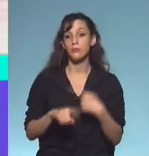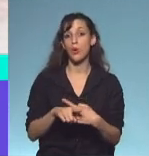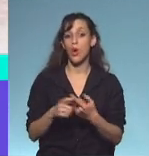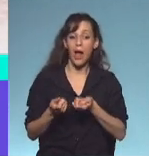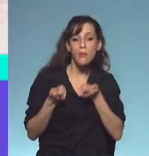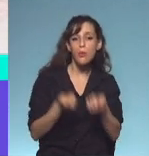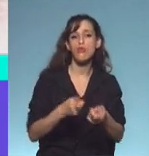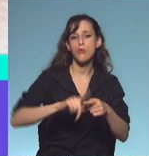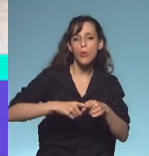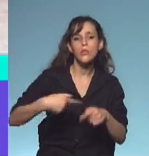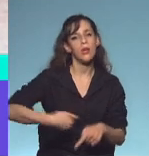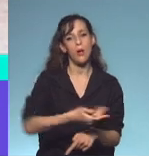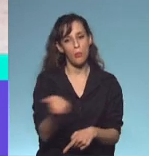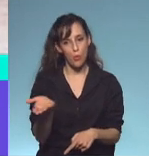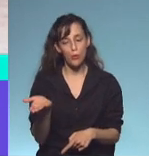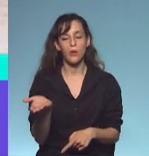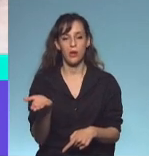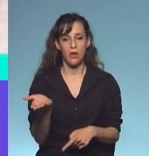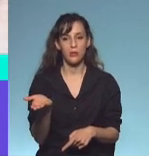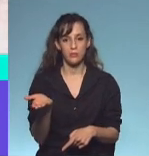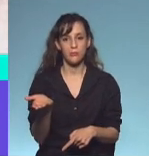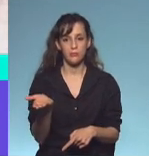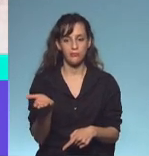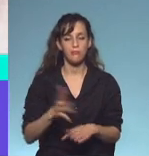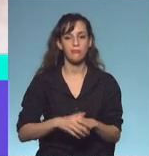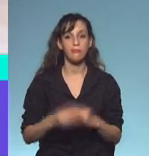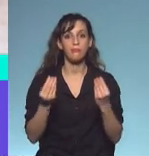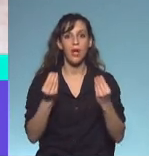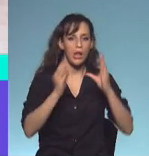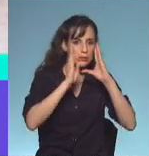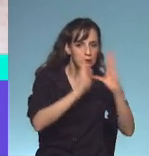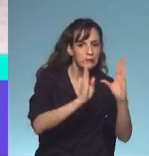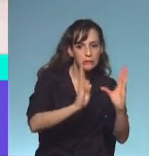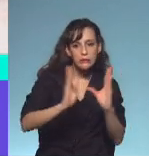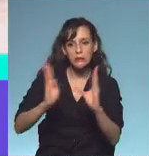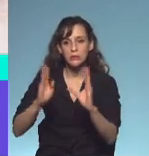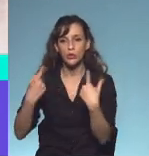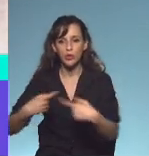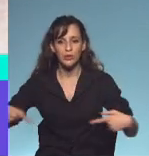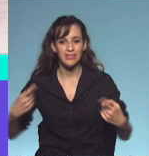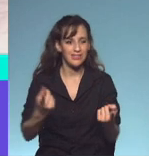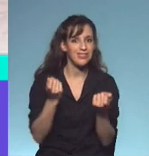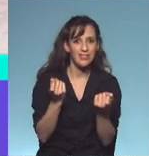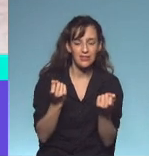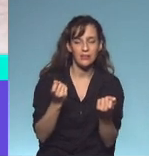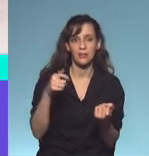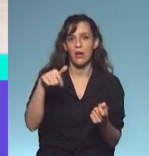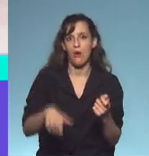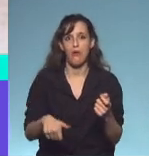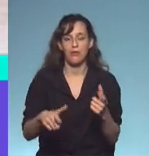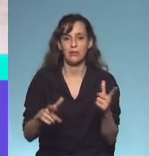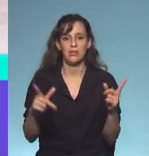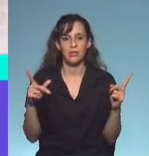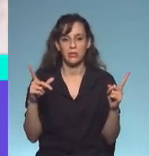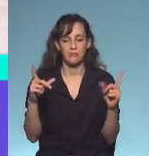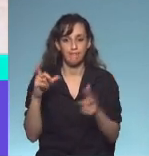para financiar las políticas públicas que están tratando de atender las distintas urgencias en medio de esta crisis de